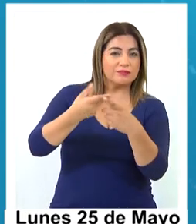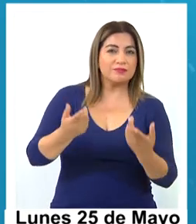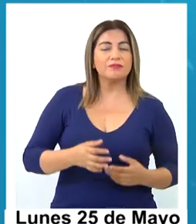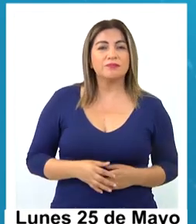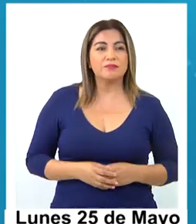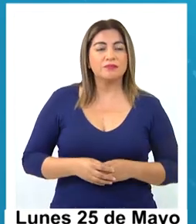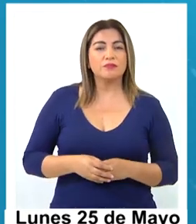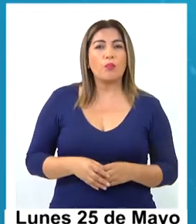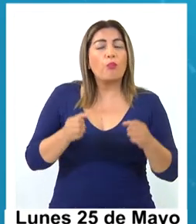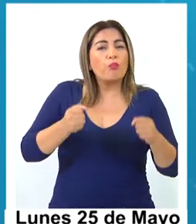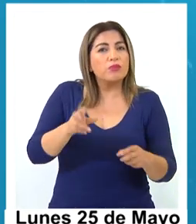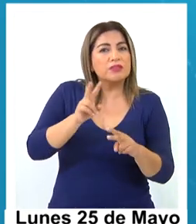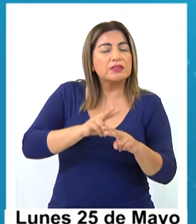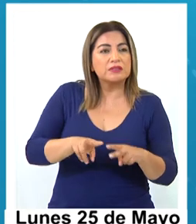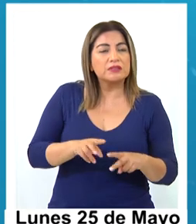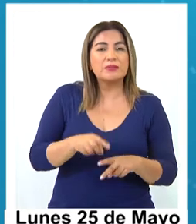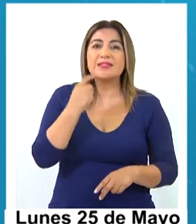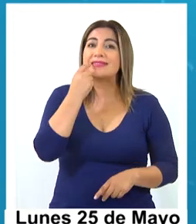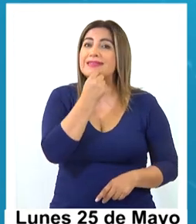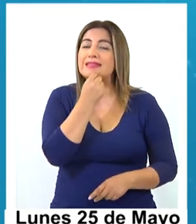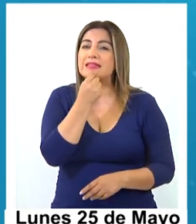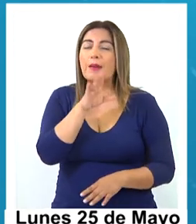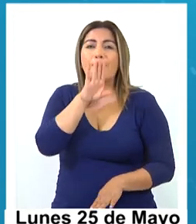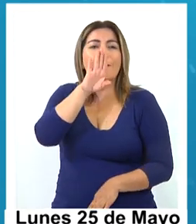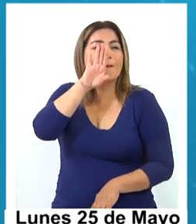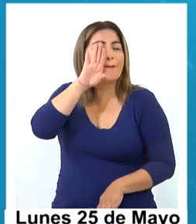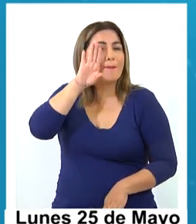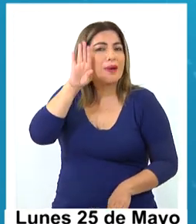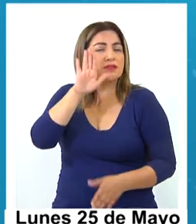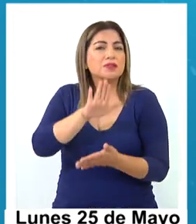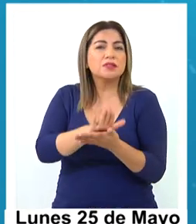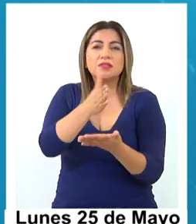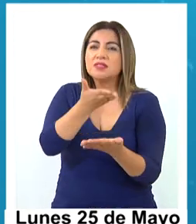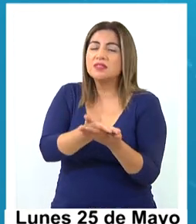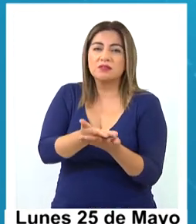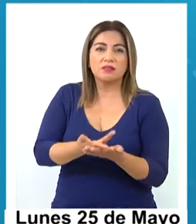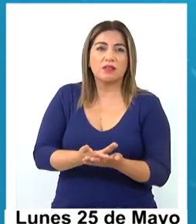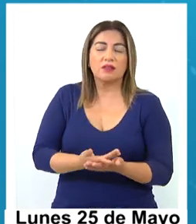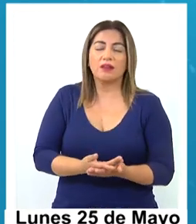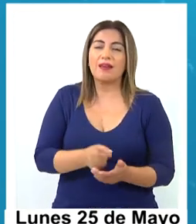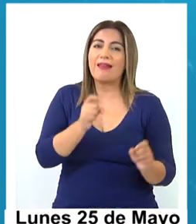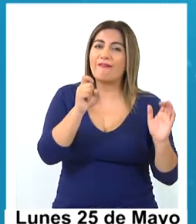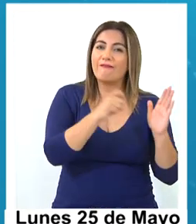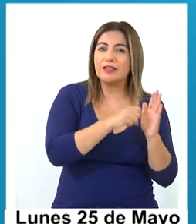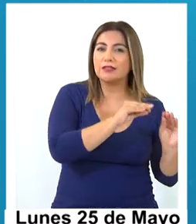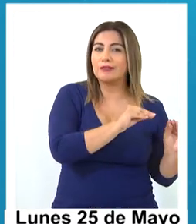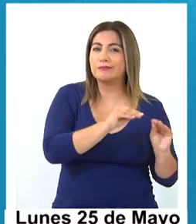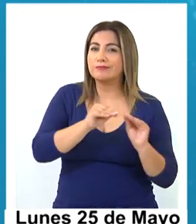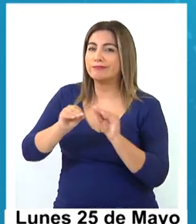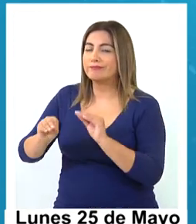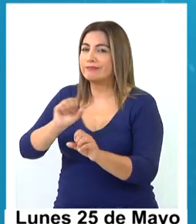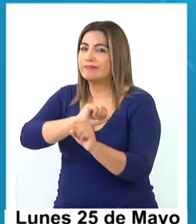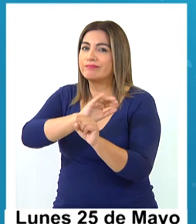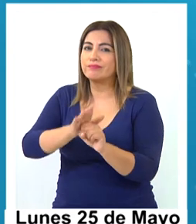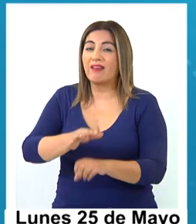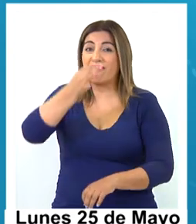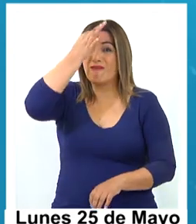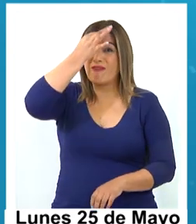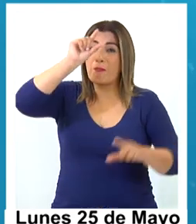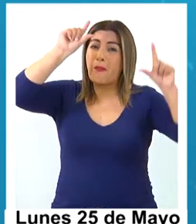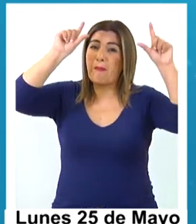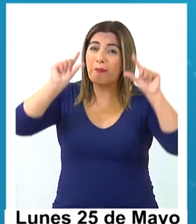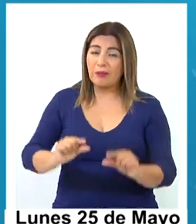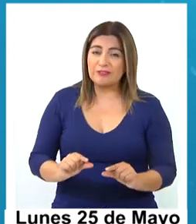y qué podemos hacer para mantener la salud bucal lo mejor posible durante este periodo que nos enfermemos